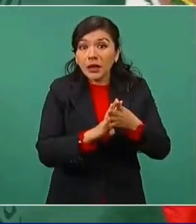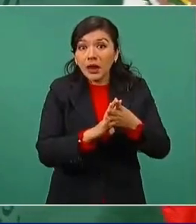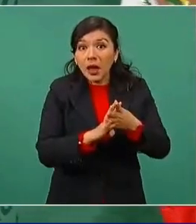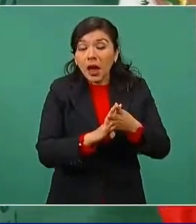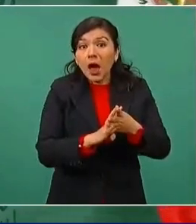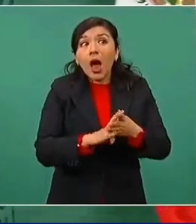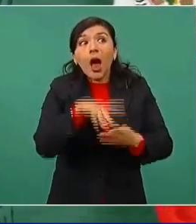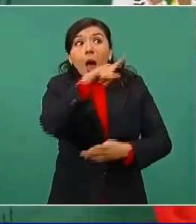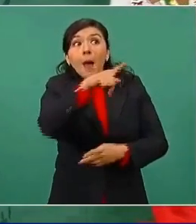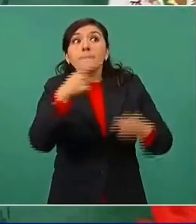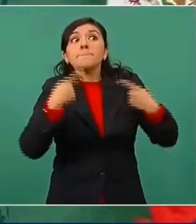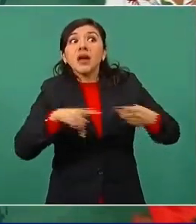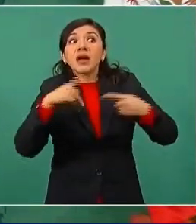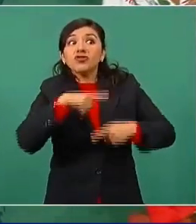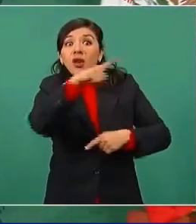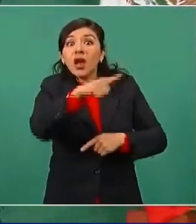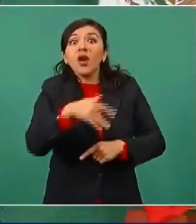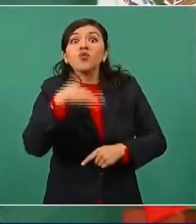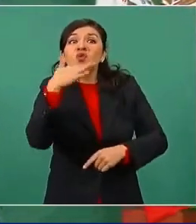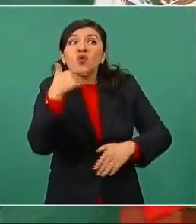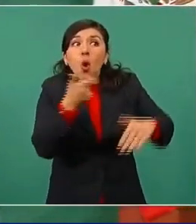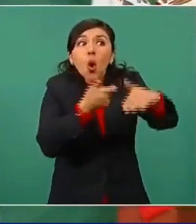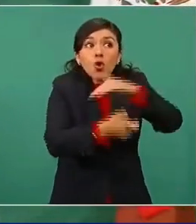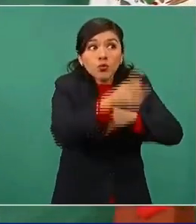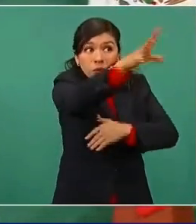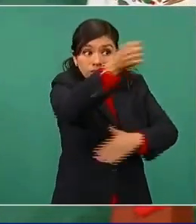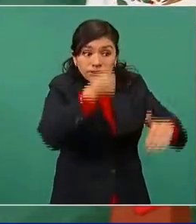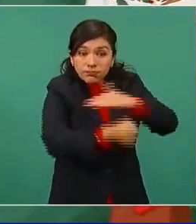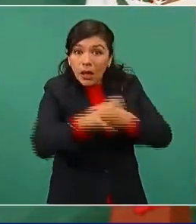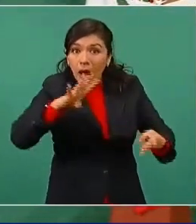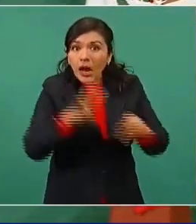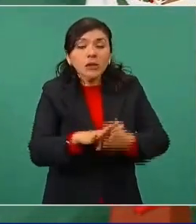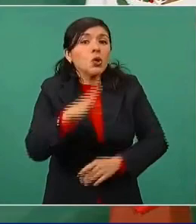a un corrupto porque no era delito grave.